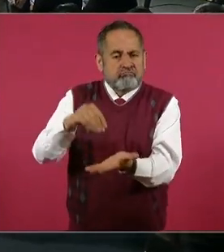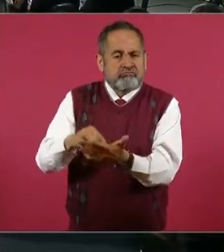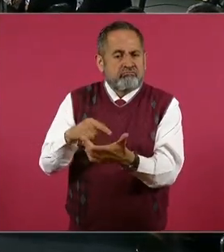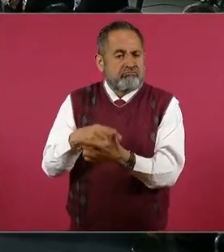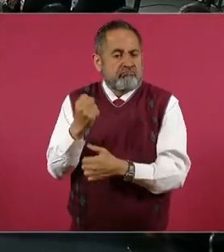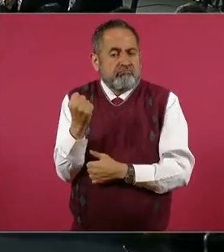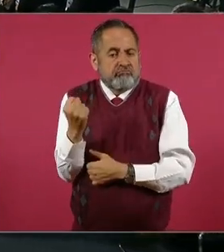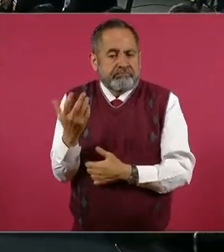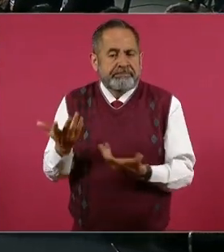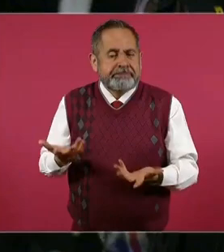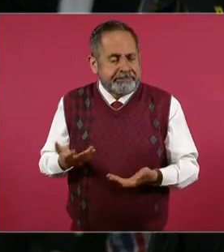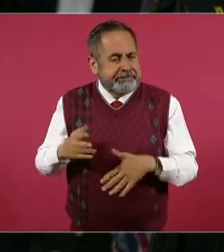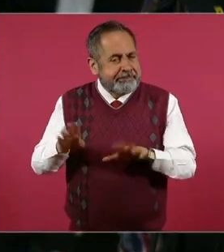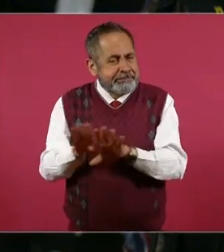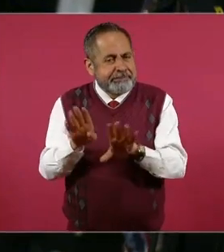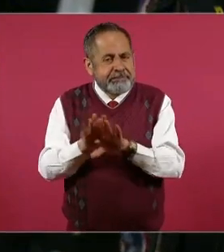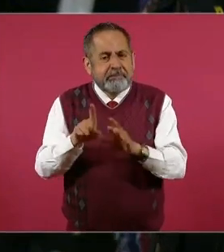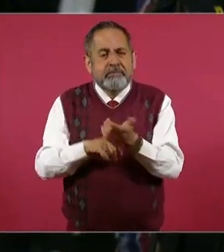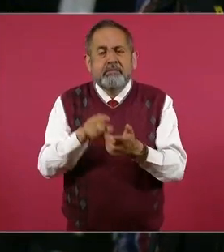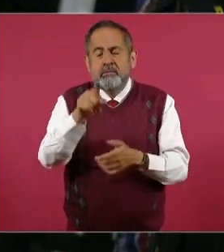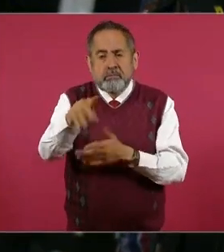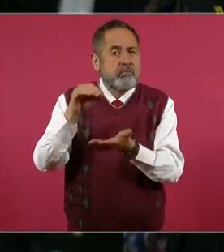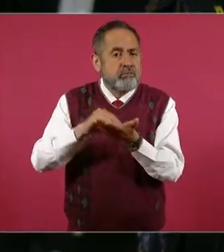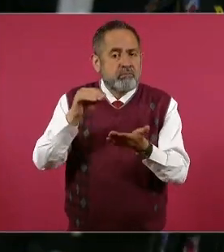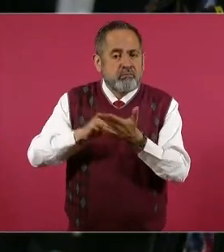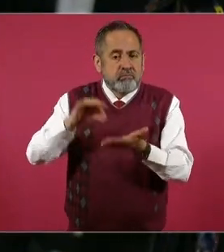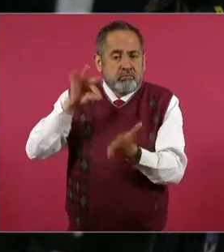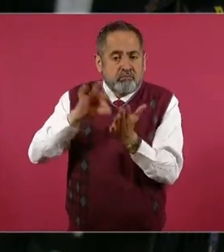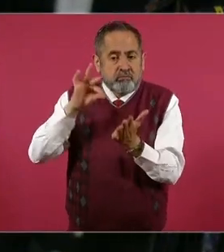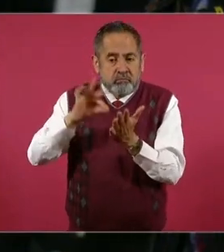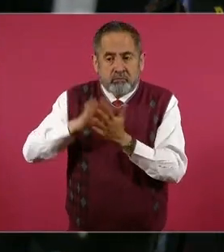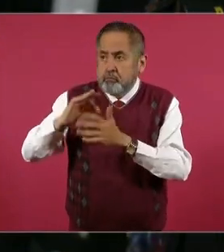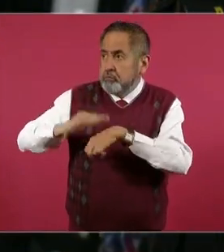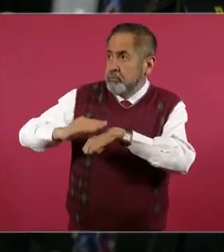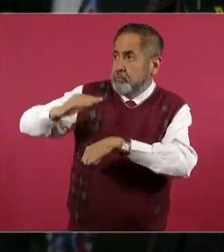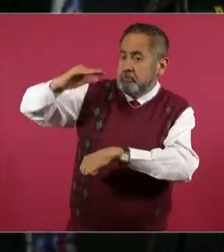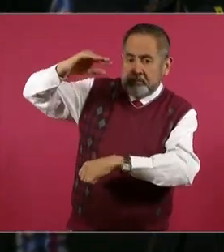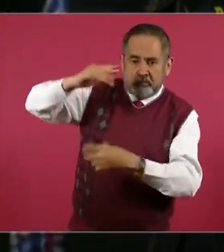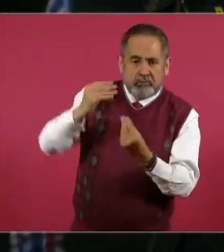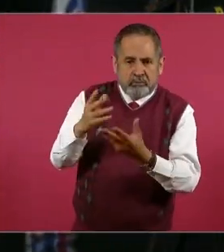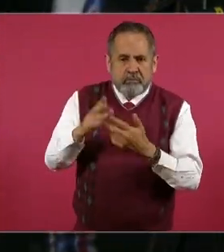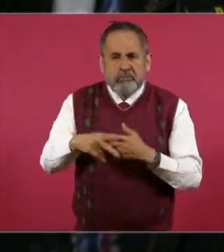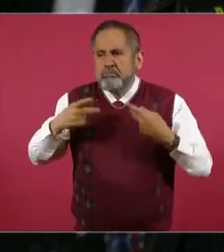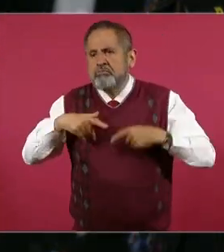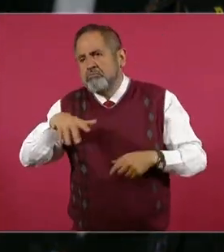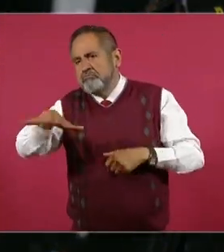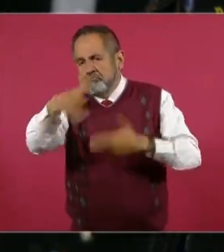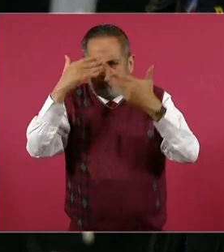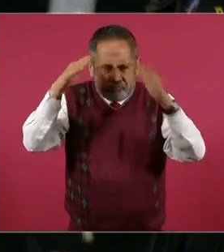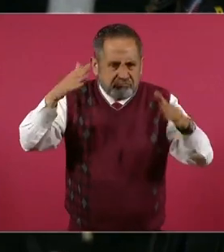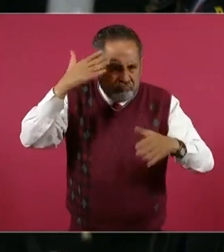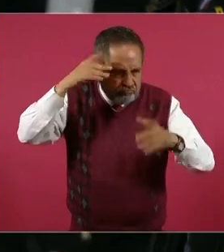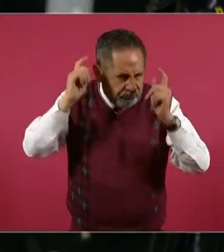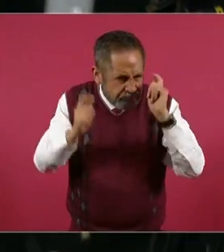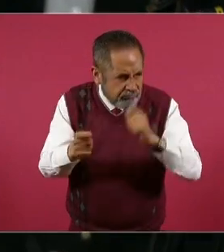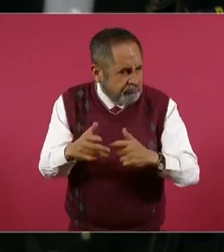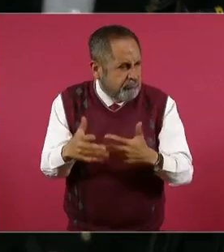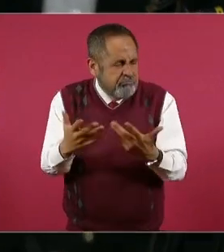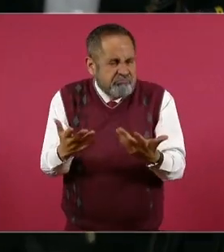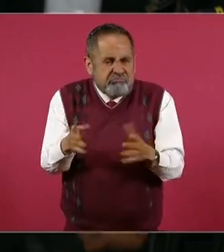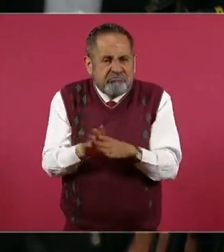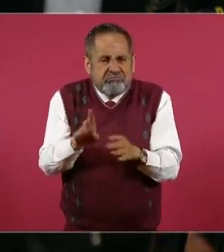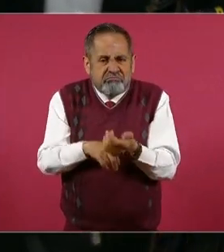¿Qué es lo que ha ocasionado que se mantenga en este arrancaje? ¿Es madurez del pueblo mexicano?